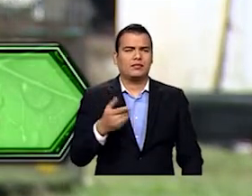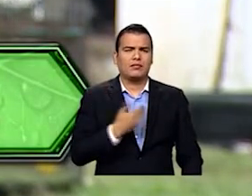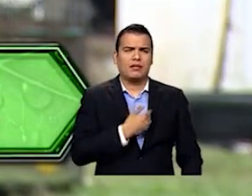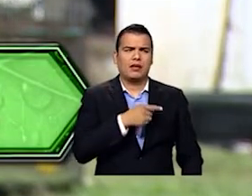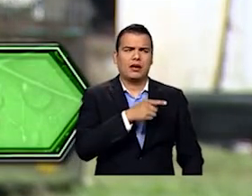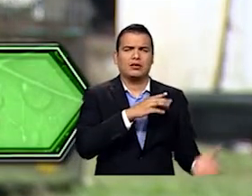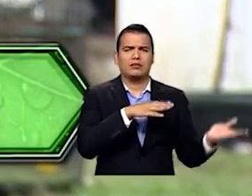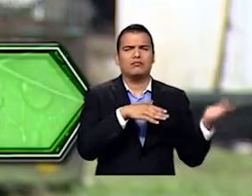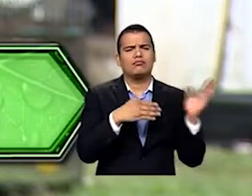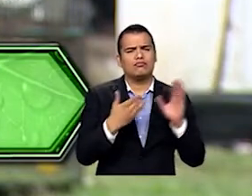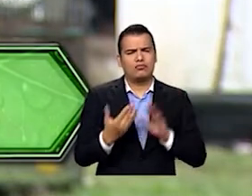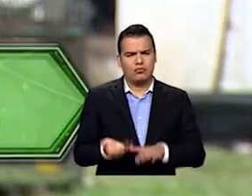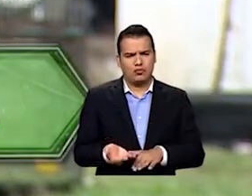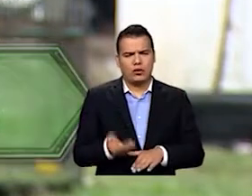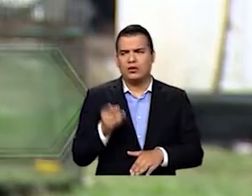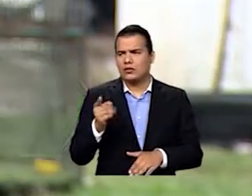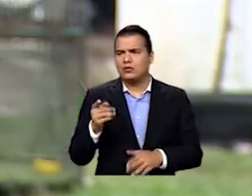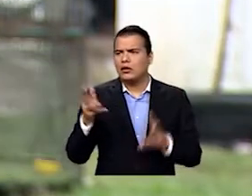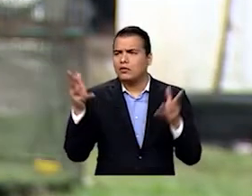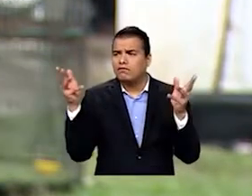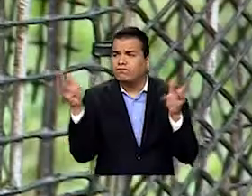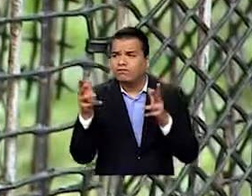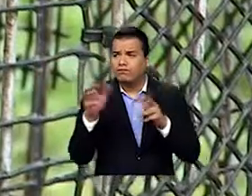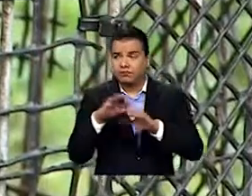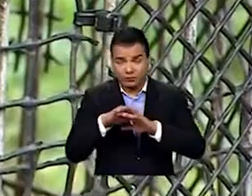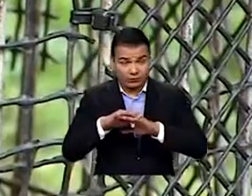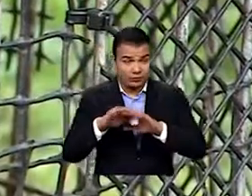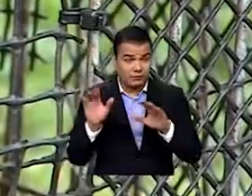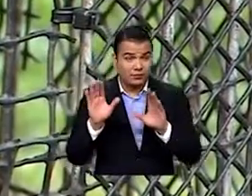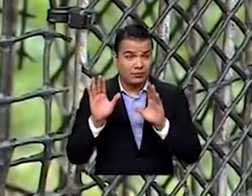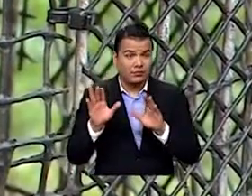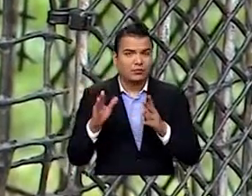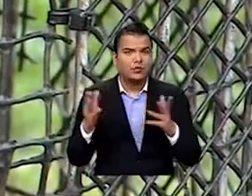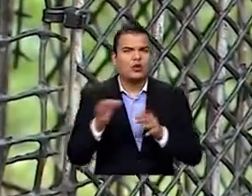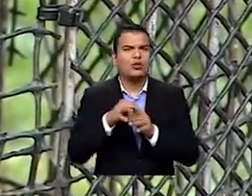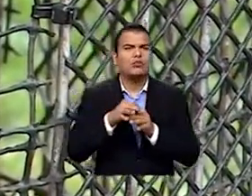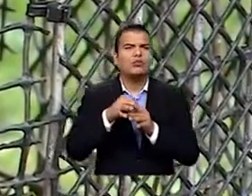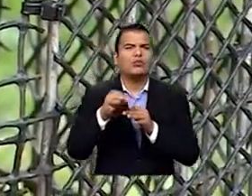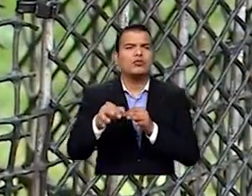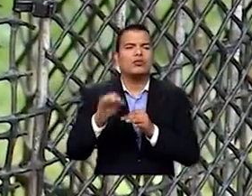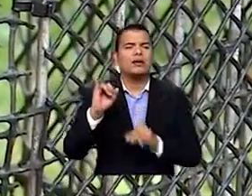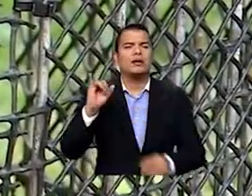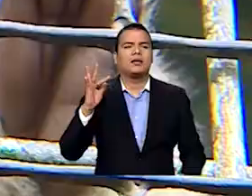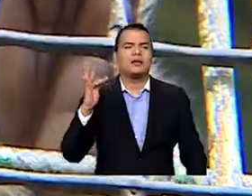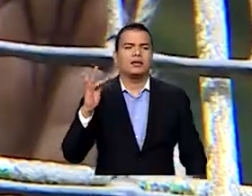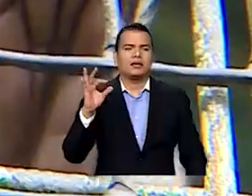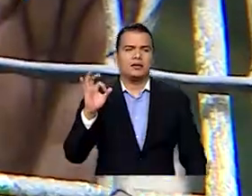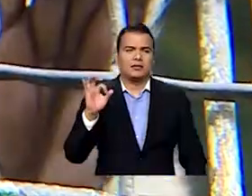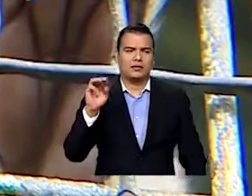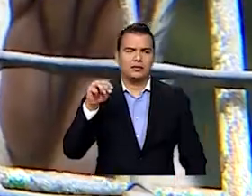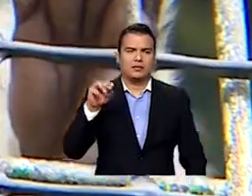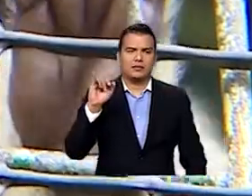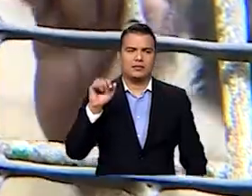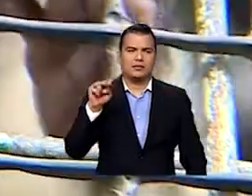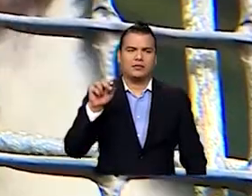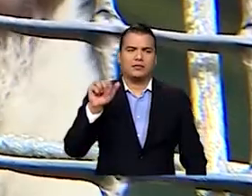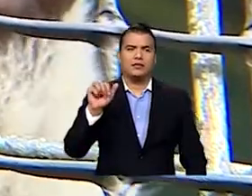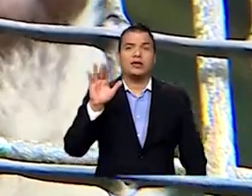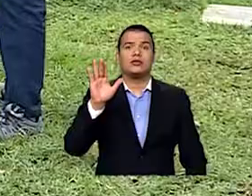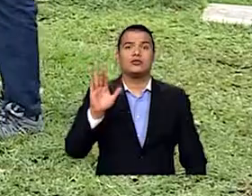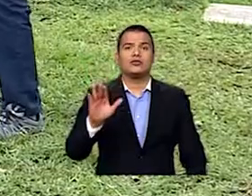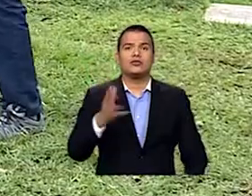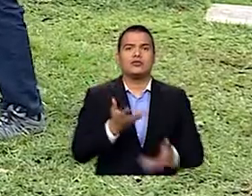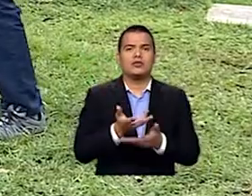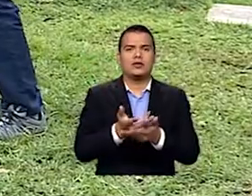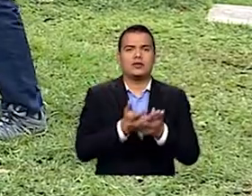muerta, entonces él lo rescató en el municipio de Itzmina, en Quibdó. Actualmente, esta